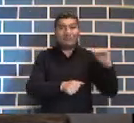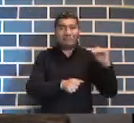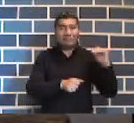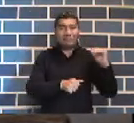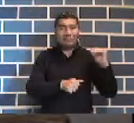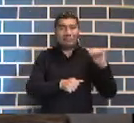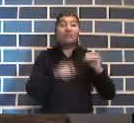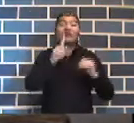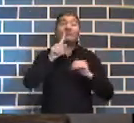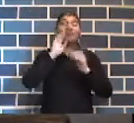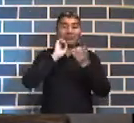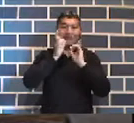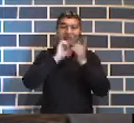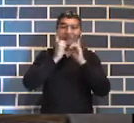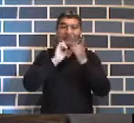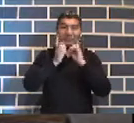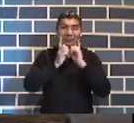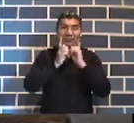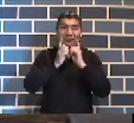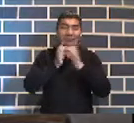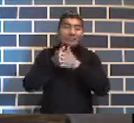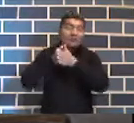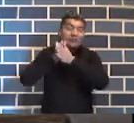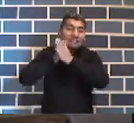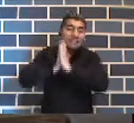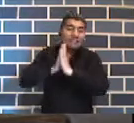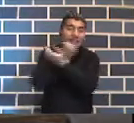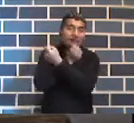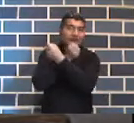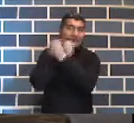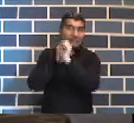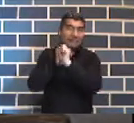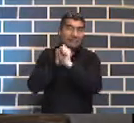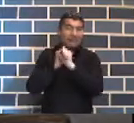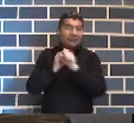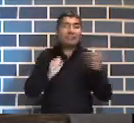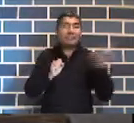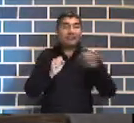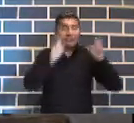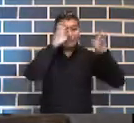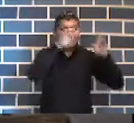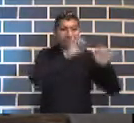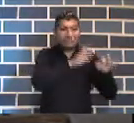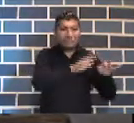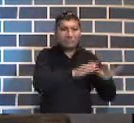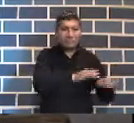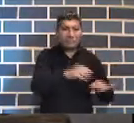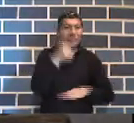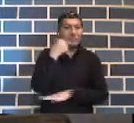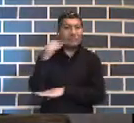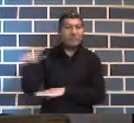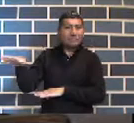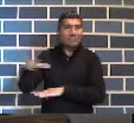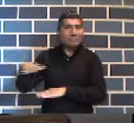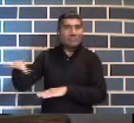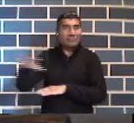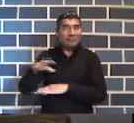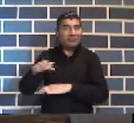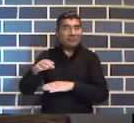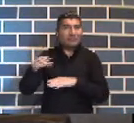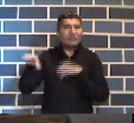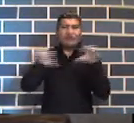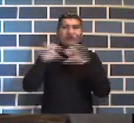es un diálogo que implora la salvación para sodoma y gomorra que lo hace con atrevimiento